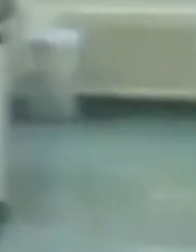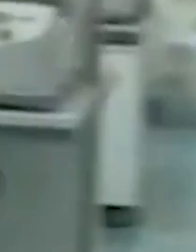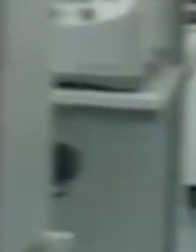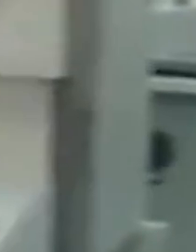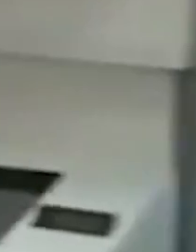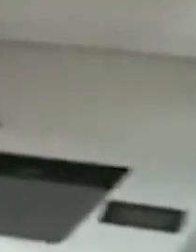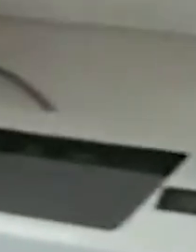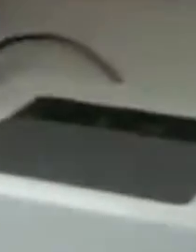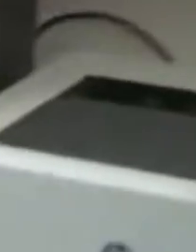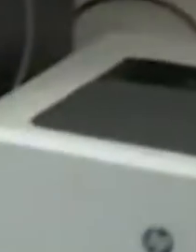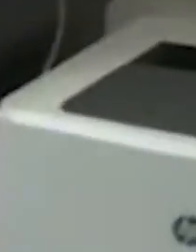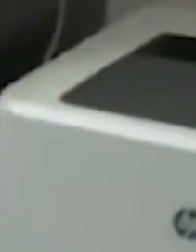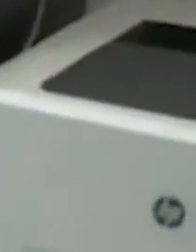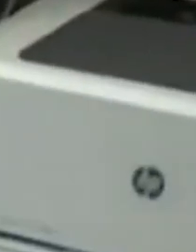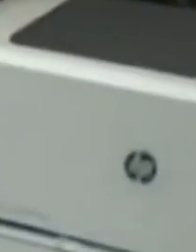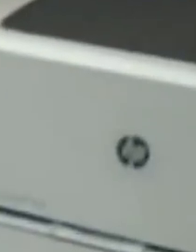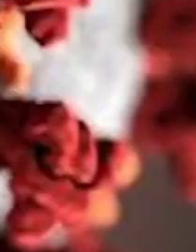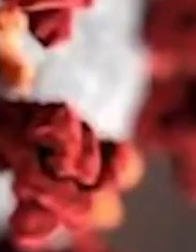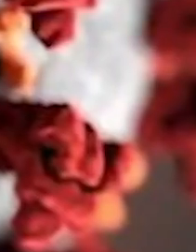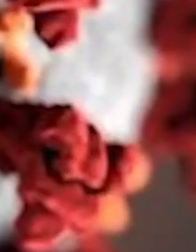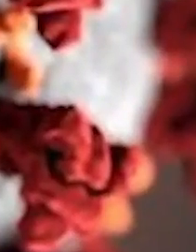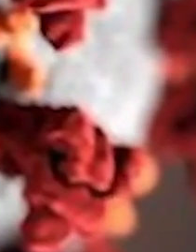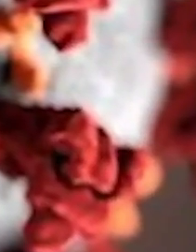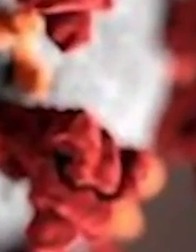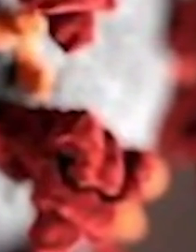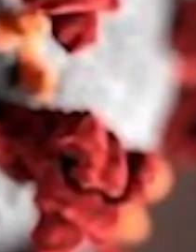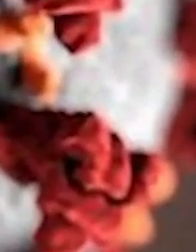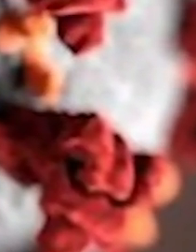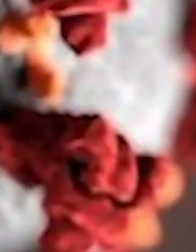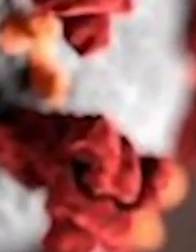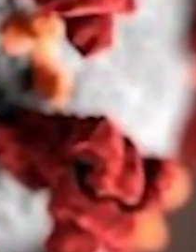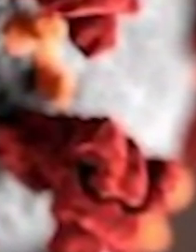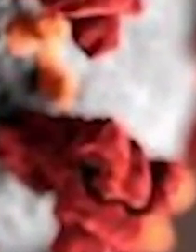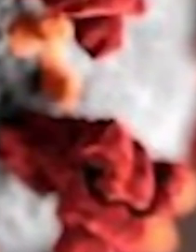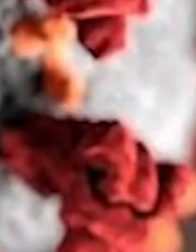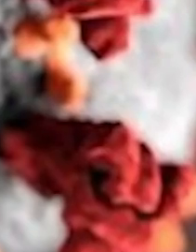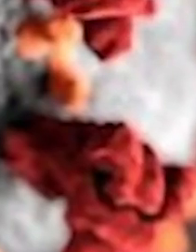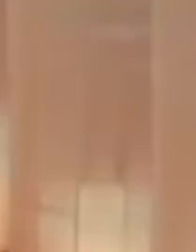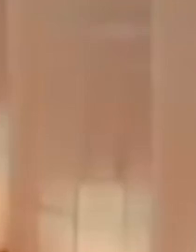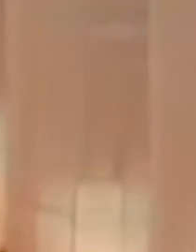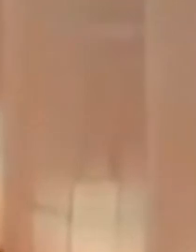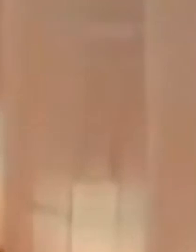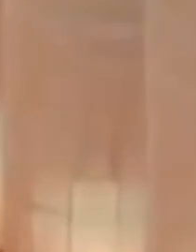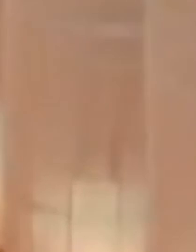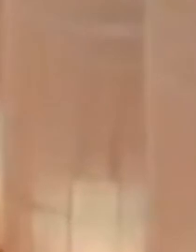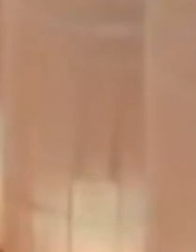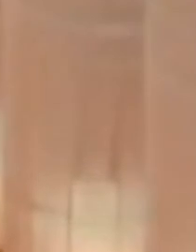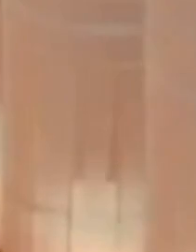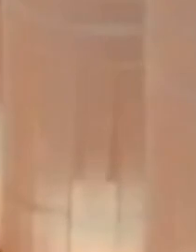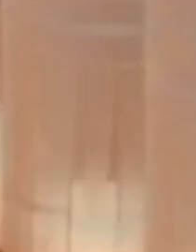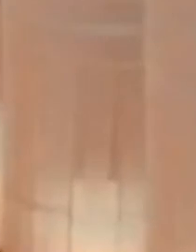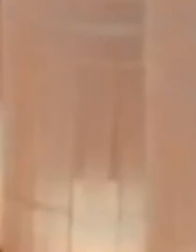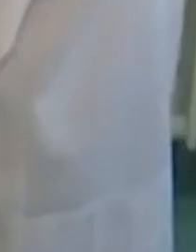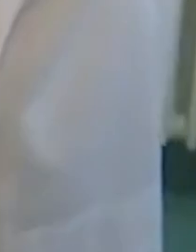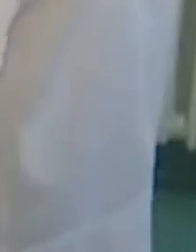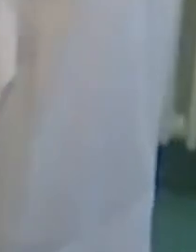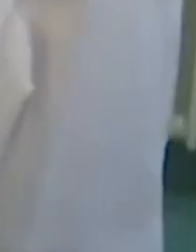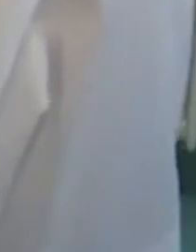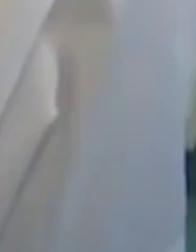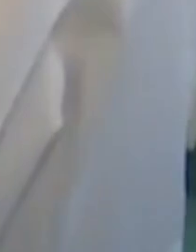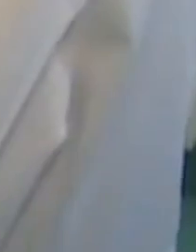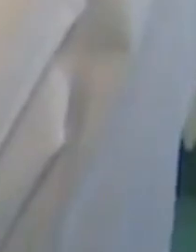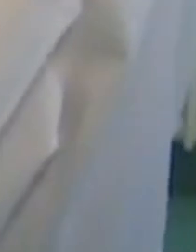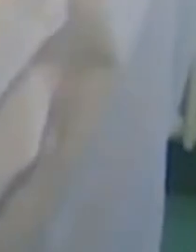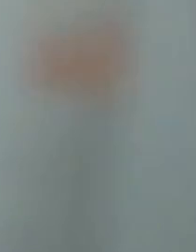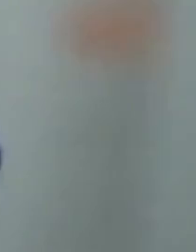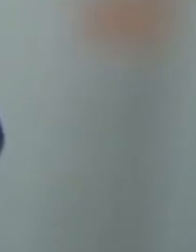hasta este lunes se tienen confirmados cinco casos de kobe 19 en mexico uno de ellos en torreón dos en